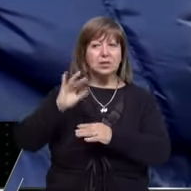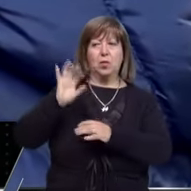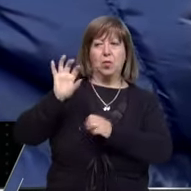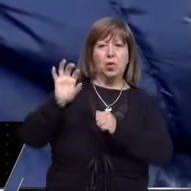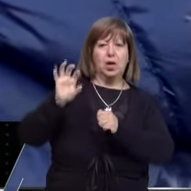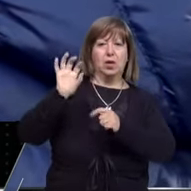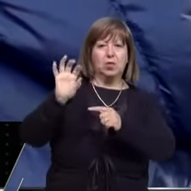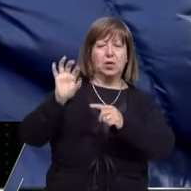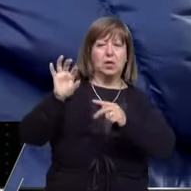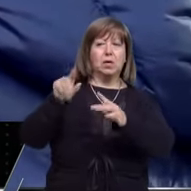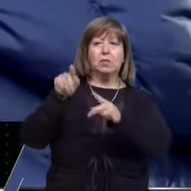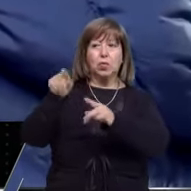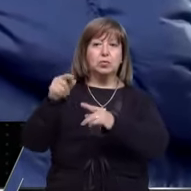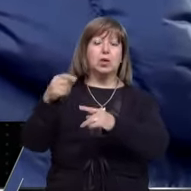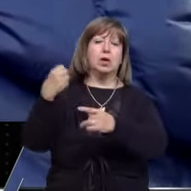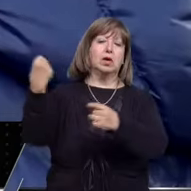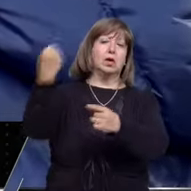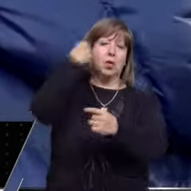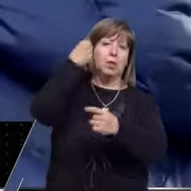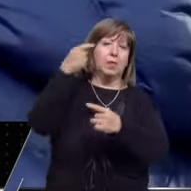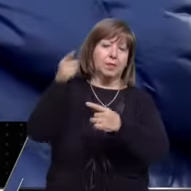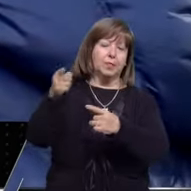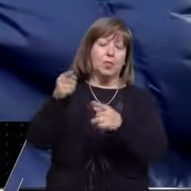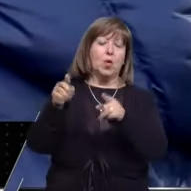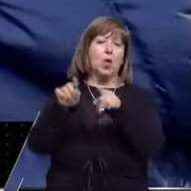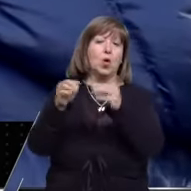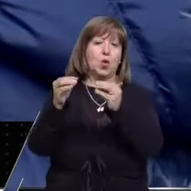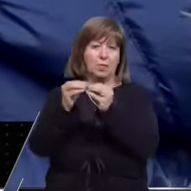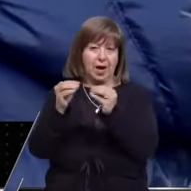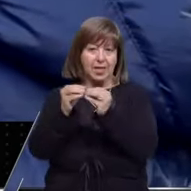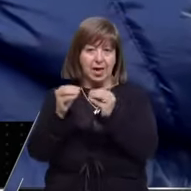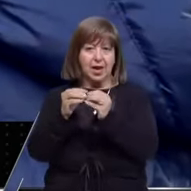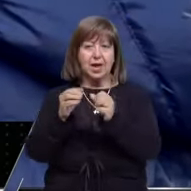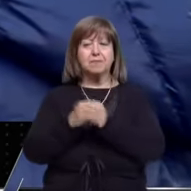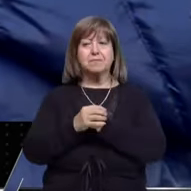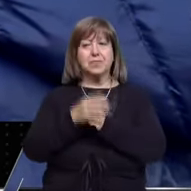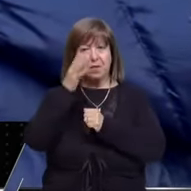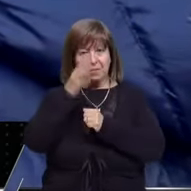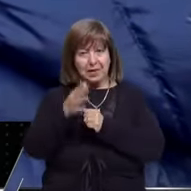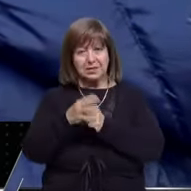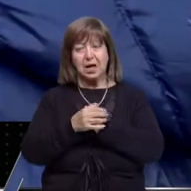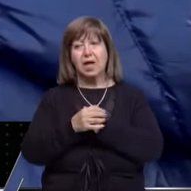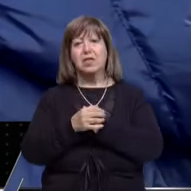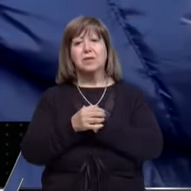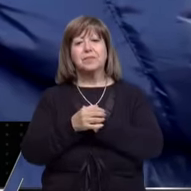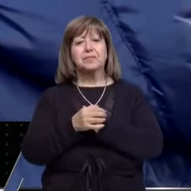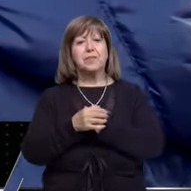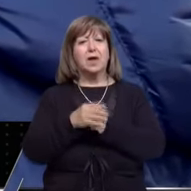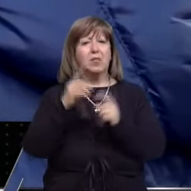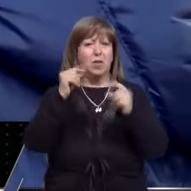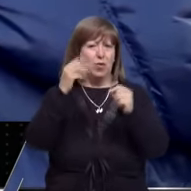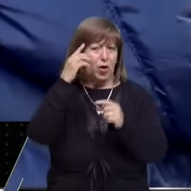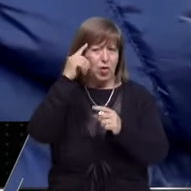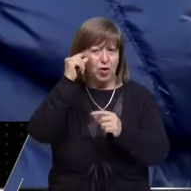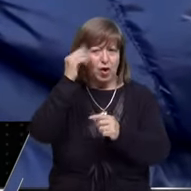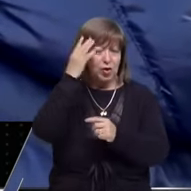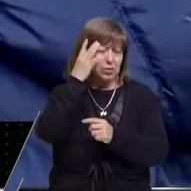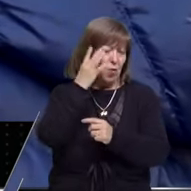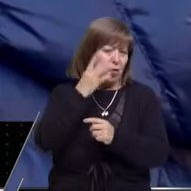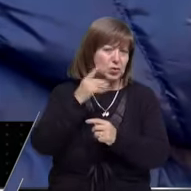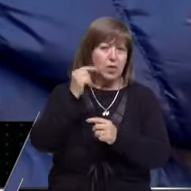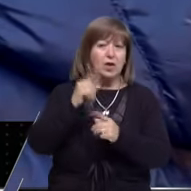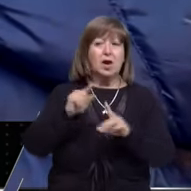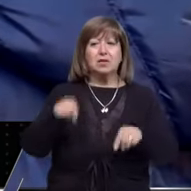un golpe bastante grande. Además de que está muy adolorida, está